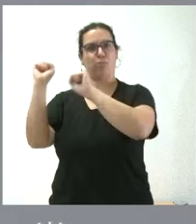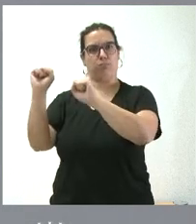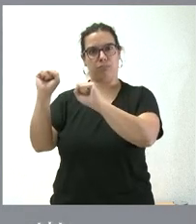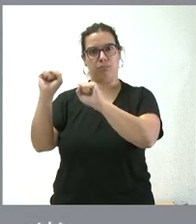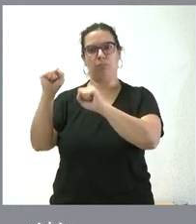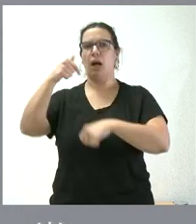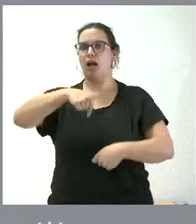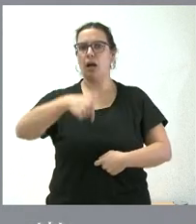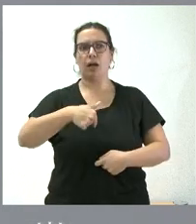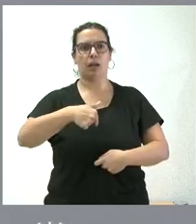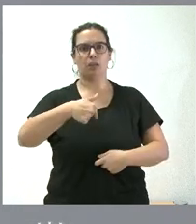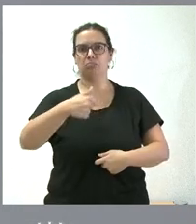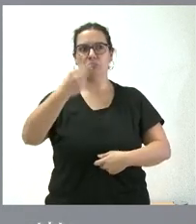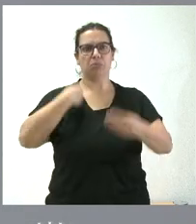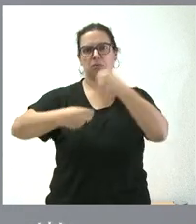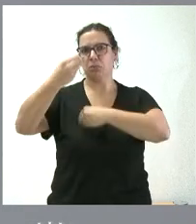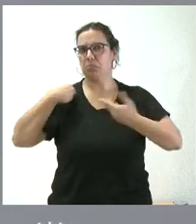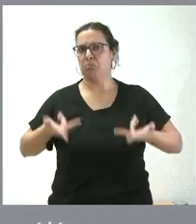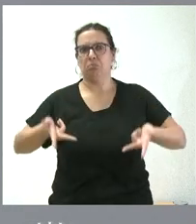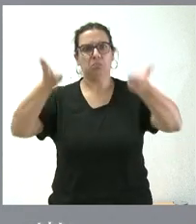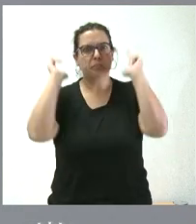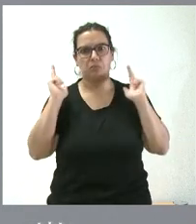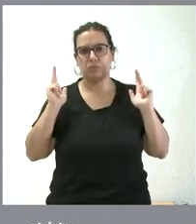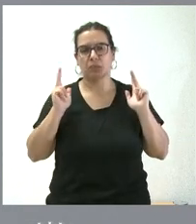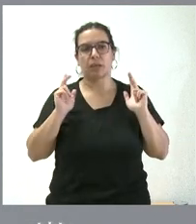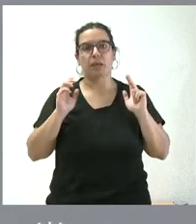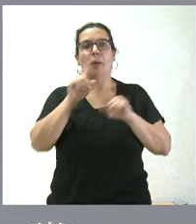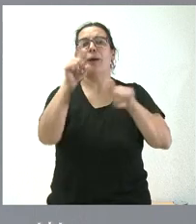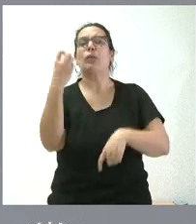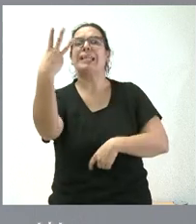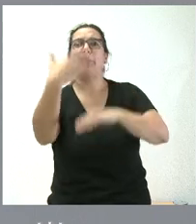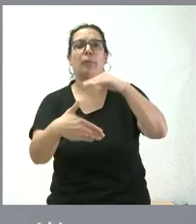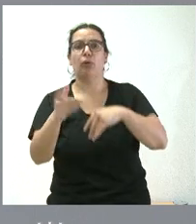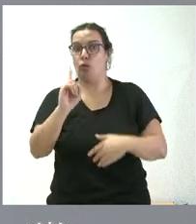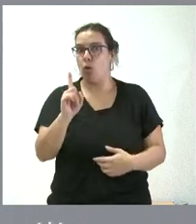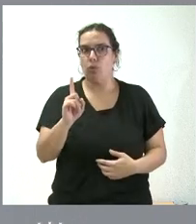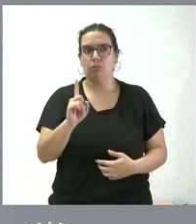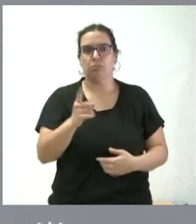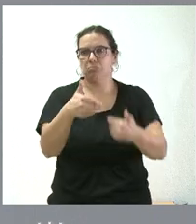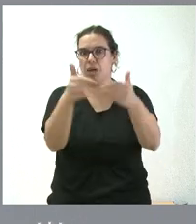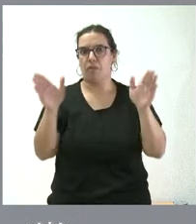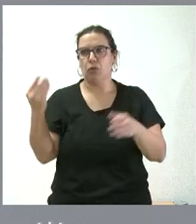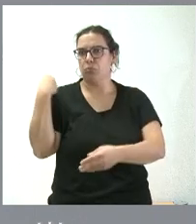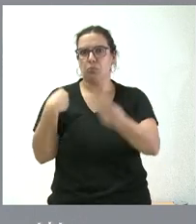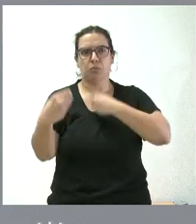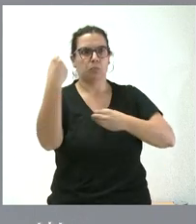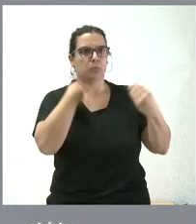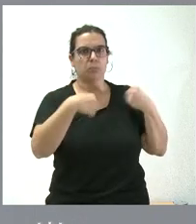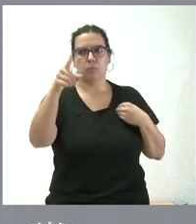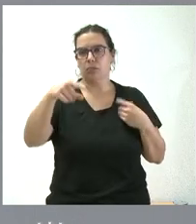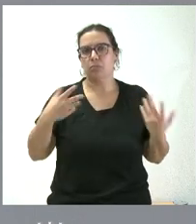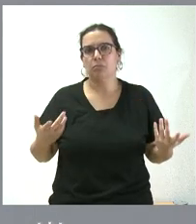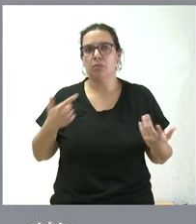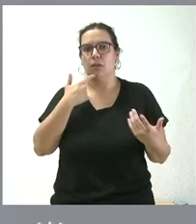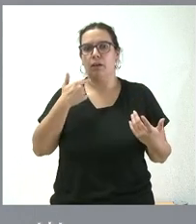sin límite de preguntas Esta no es una comparencia que se dice a la tercera pregunta se cuelga Esta es una comparencia en la que ustedes no tienen que decir coincidimos en que no